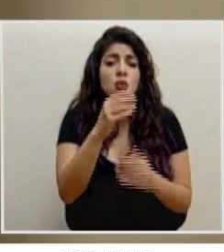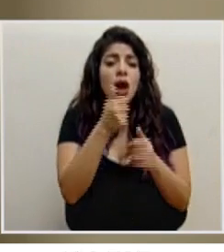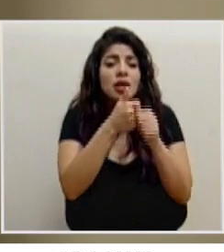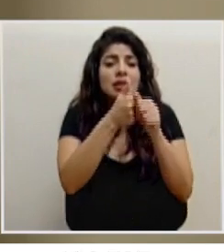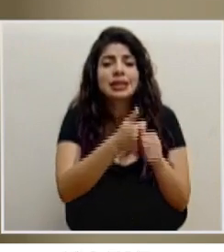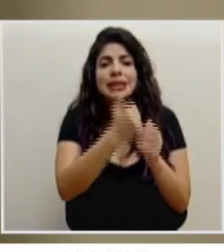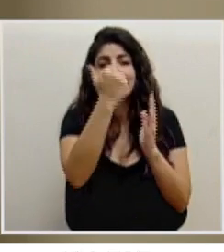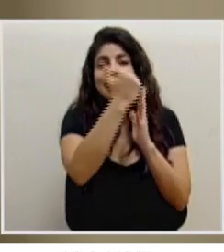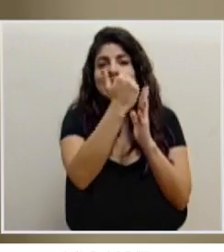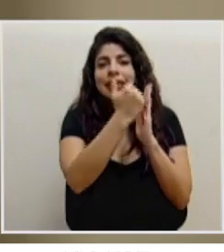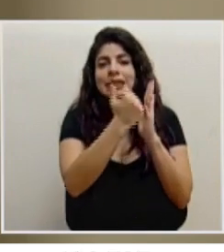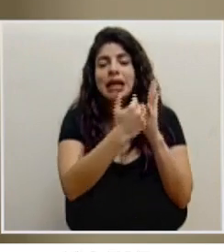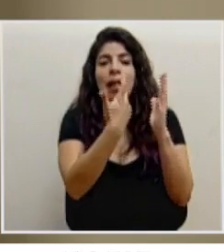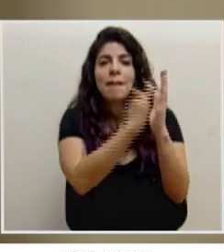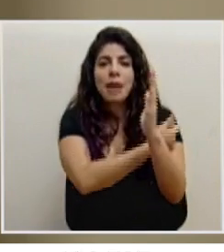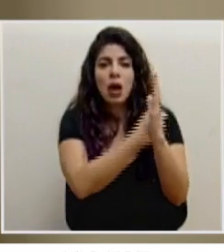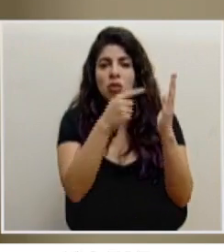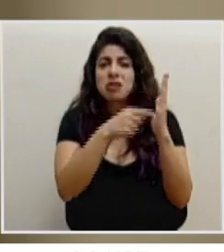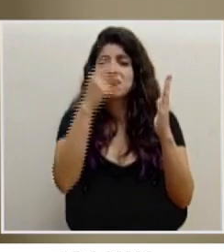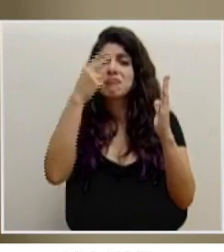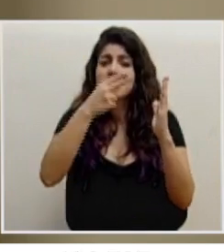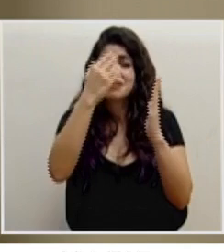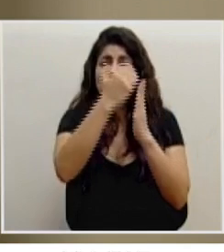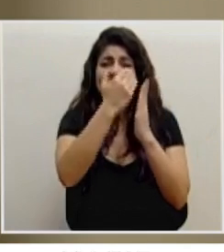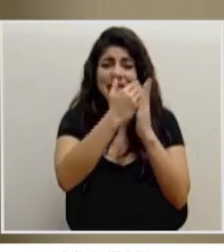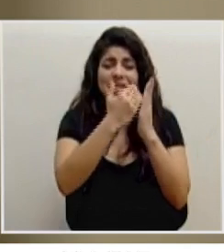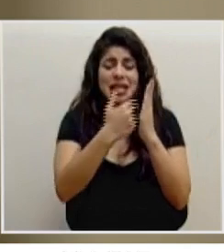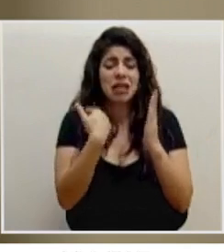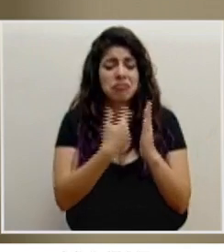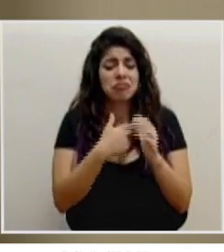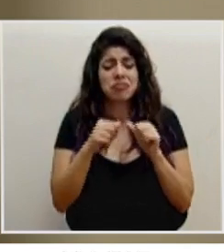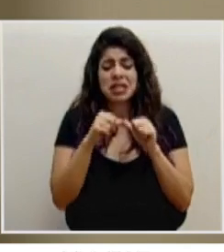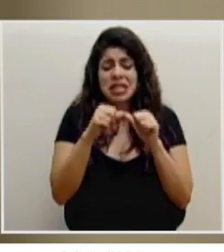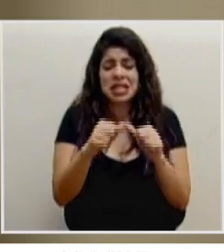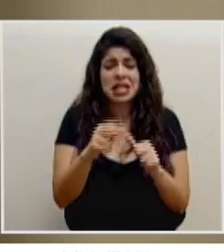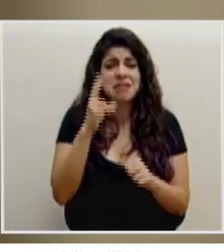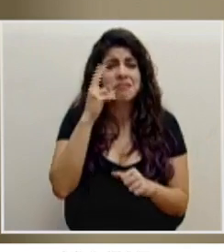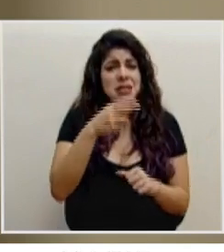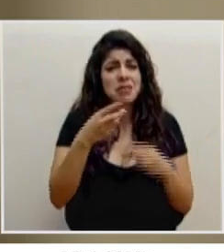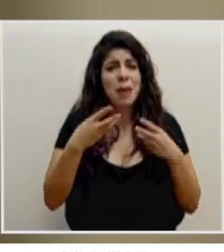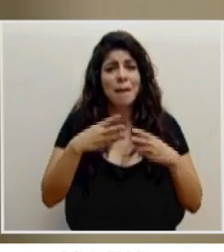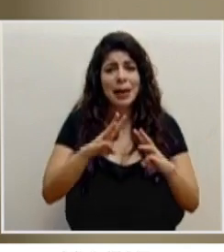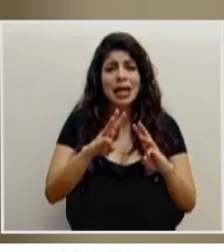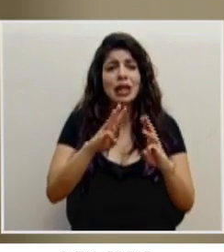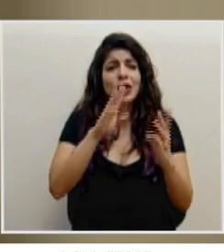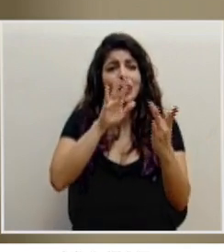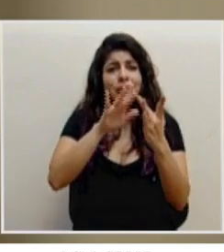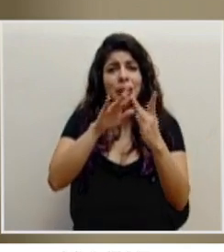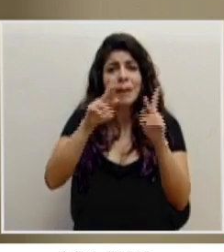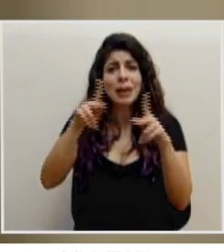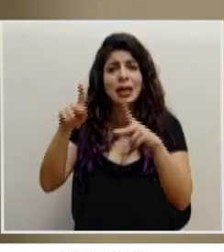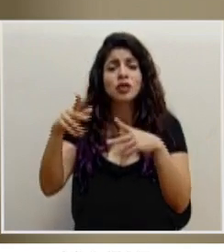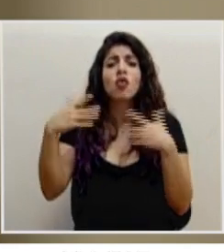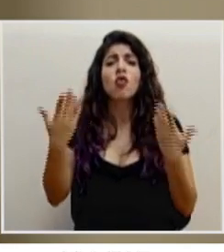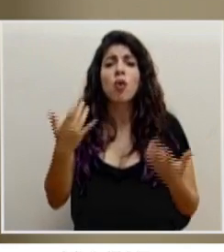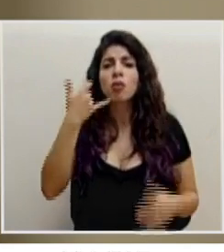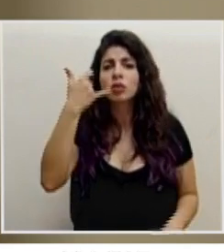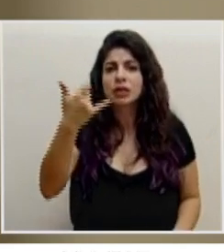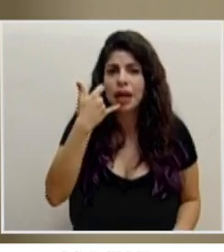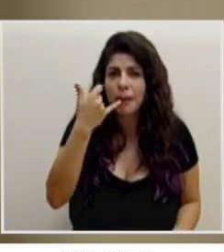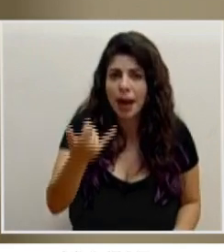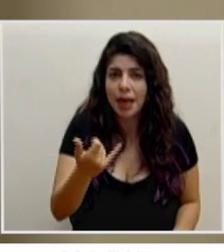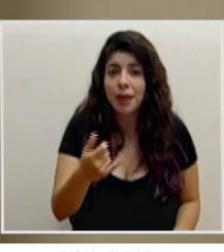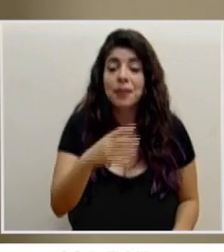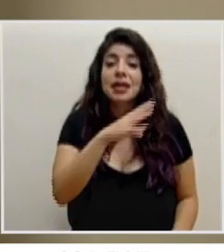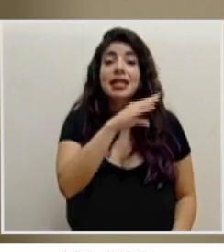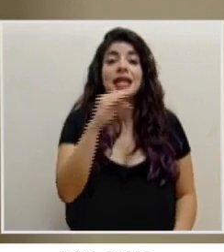listas de vacunación. Son las mismas listas, seguimos con el mismo mecanismo de contacto a las personas a través de la llamada telefónica